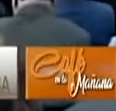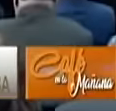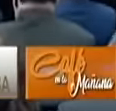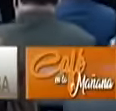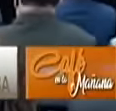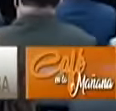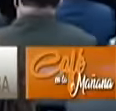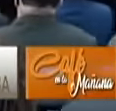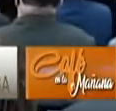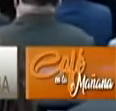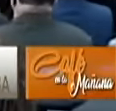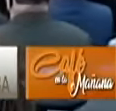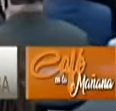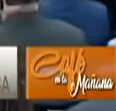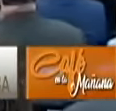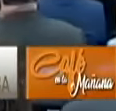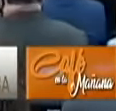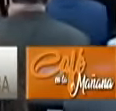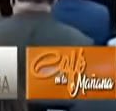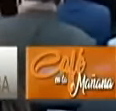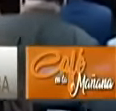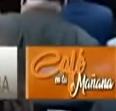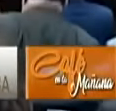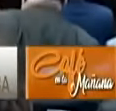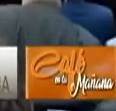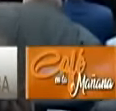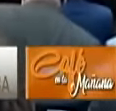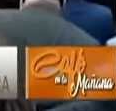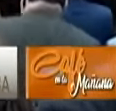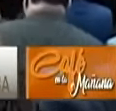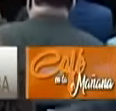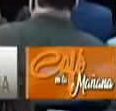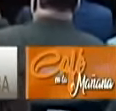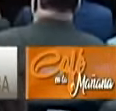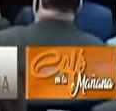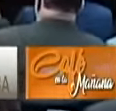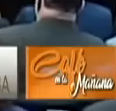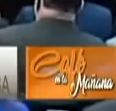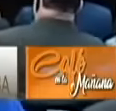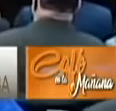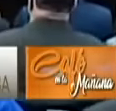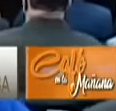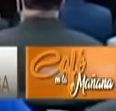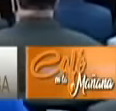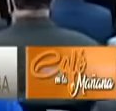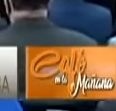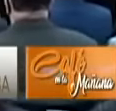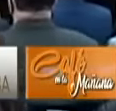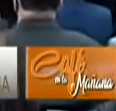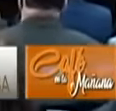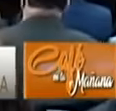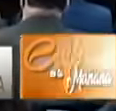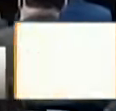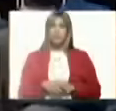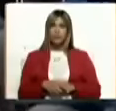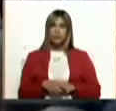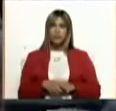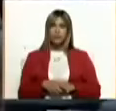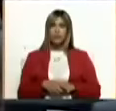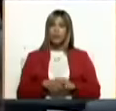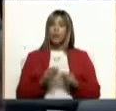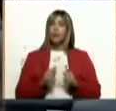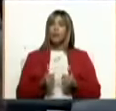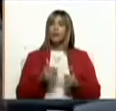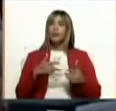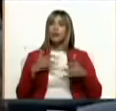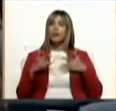Es parte del escenario que se vive acá en el Tribunal Supremo de Justicia, donde han iniciado las actividades muy